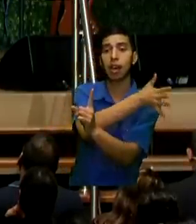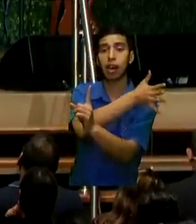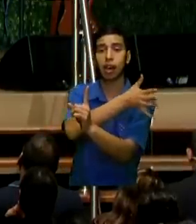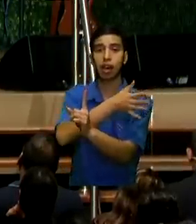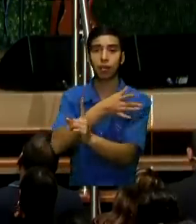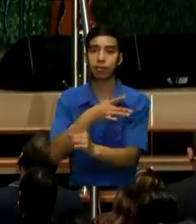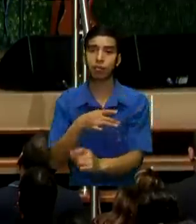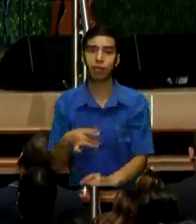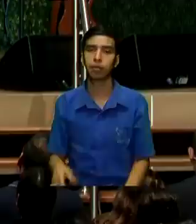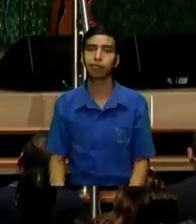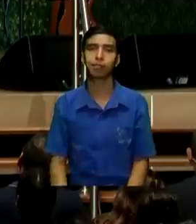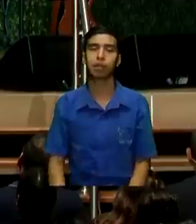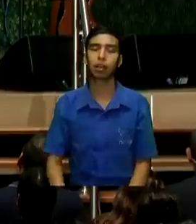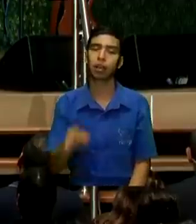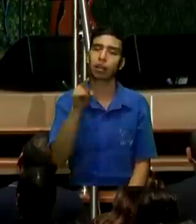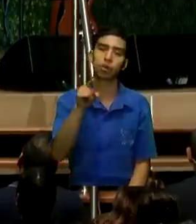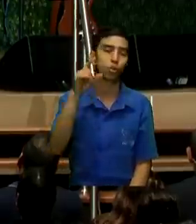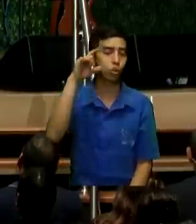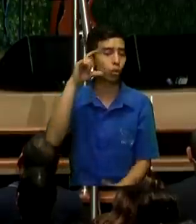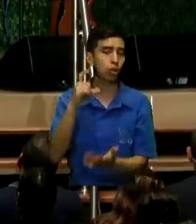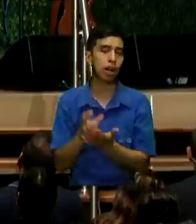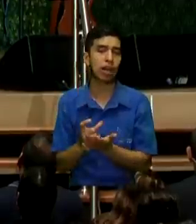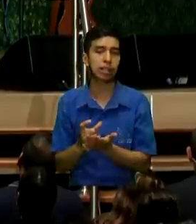Aunque no lo crean los